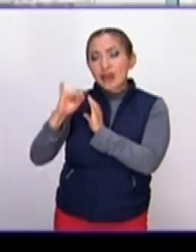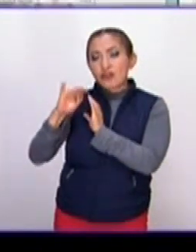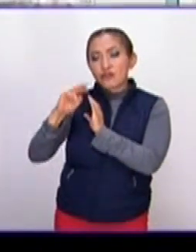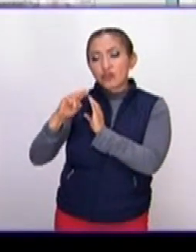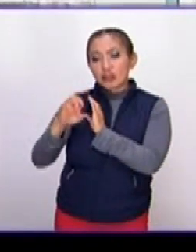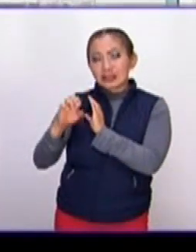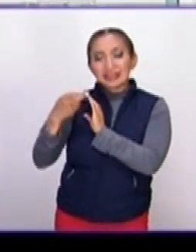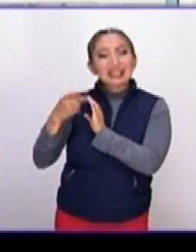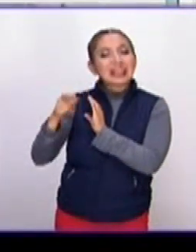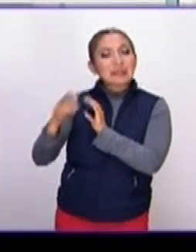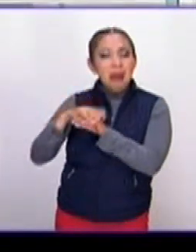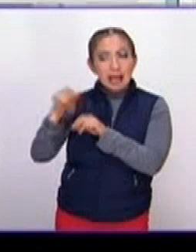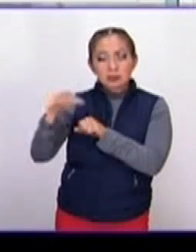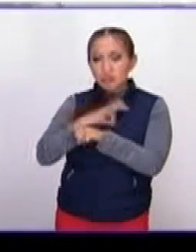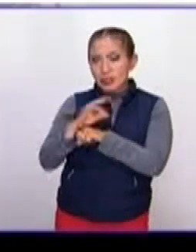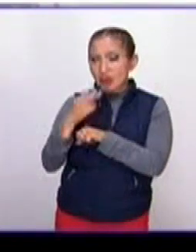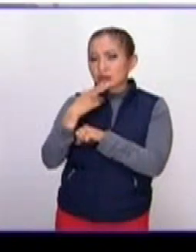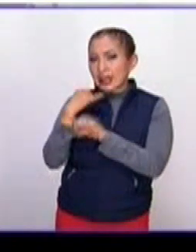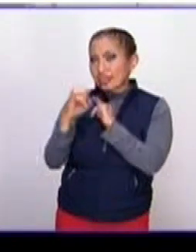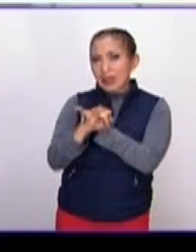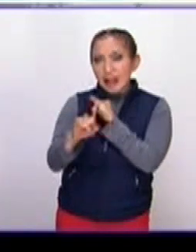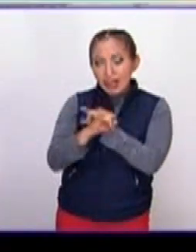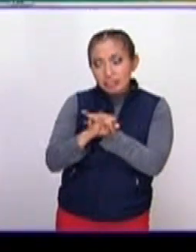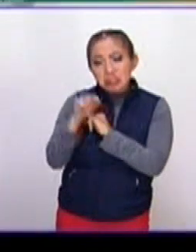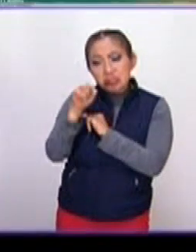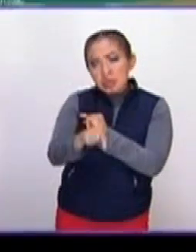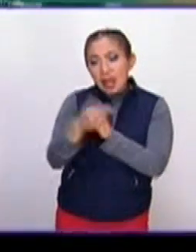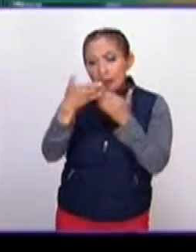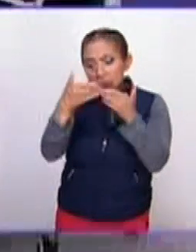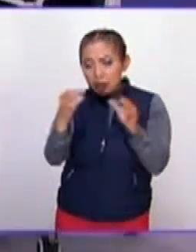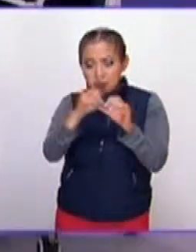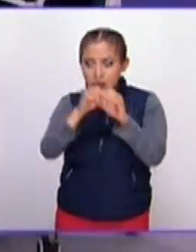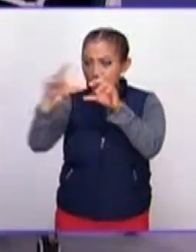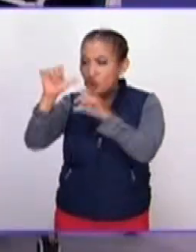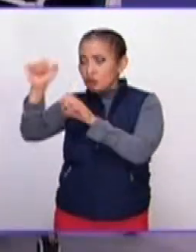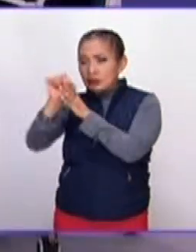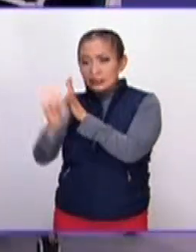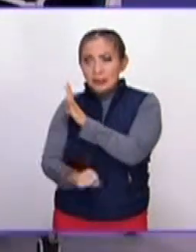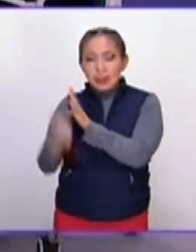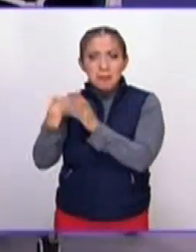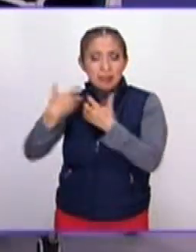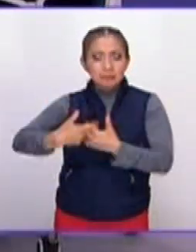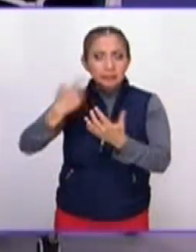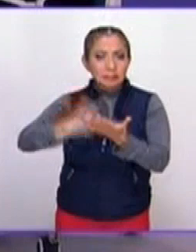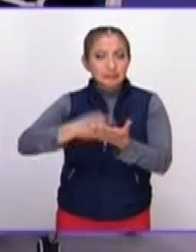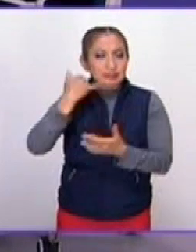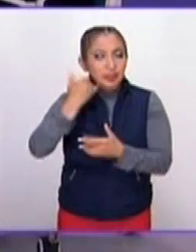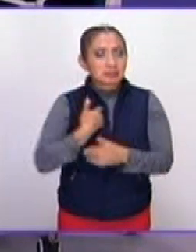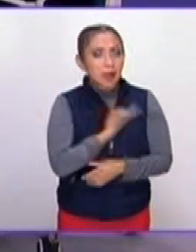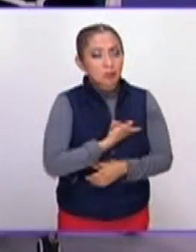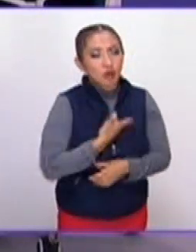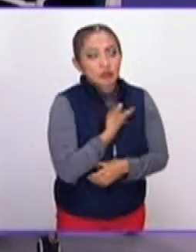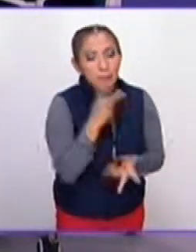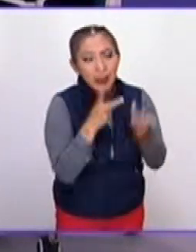iPad esencialmente, pero también se puede usar en Internet y ya se abre a otros sistemas operativos. Perfecto, pues ha sido un gusto